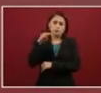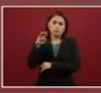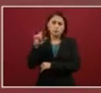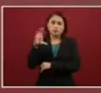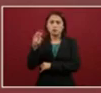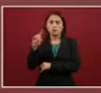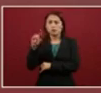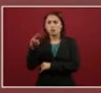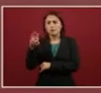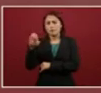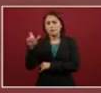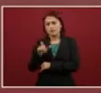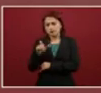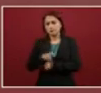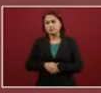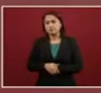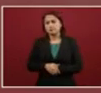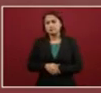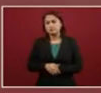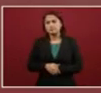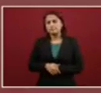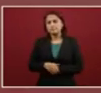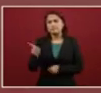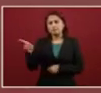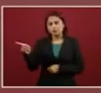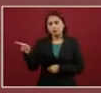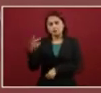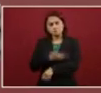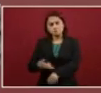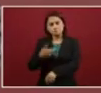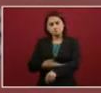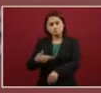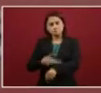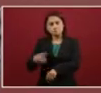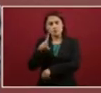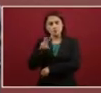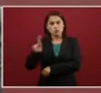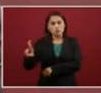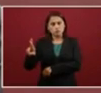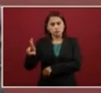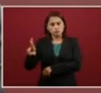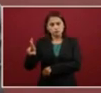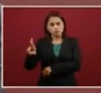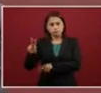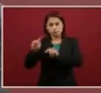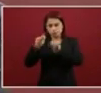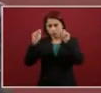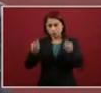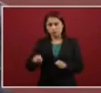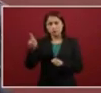y está en trámite su título de doctor en una universidad nueva york